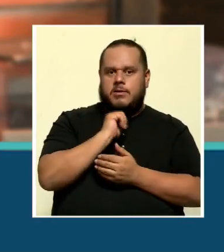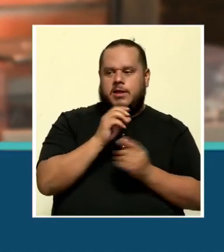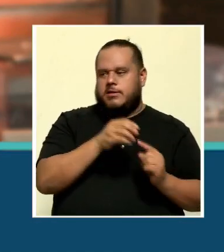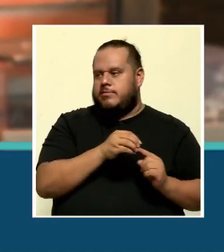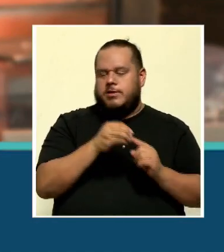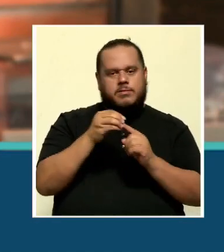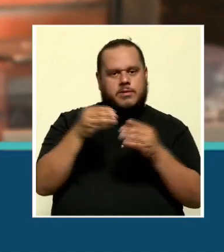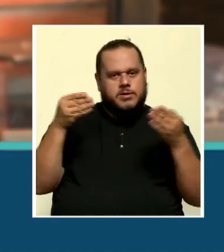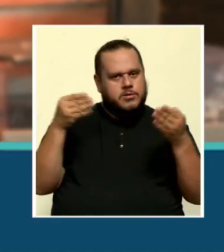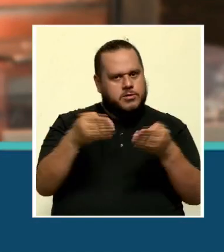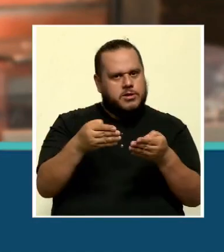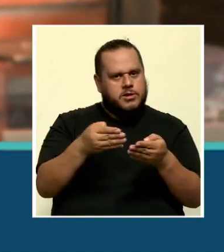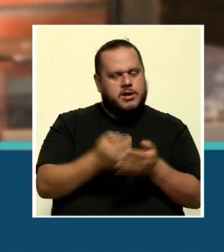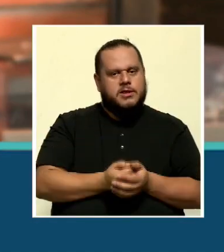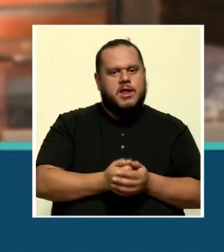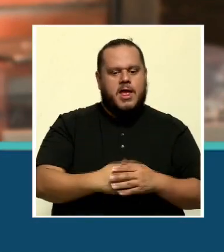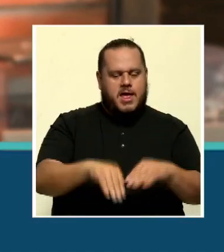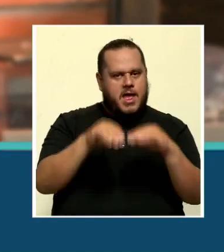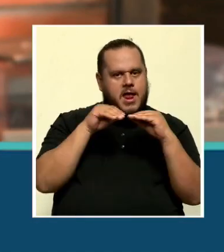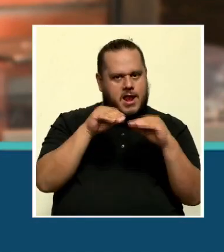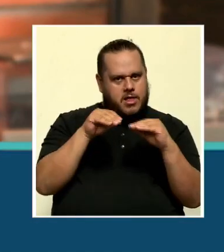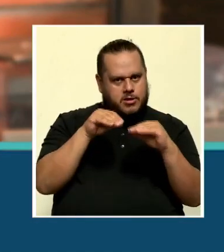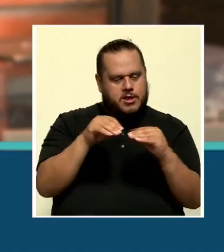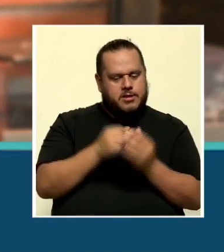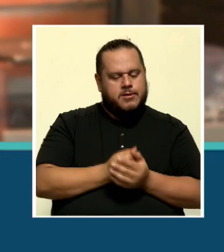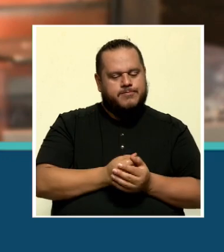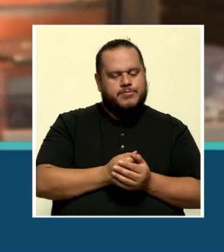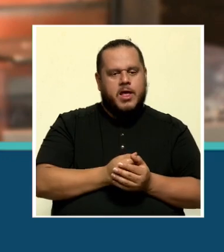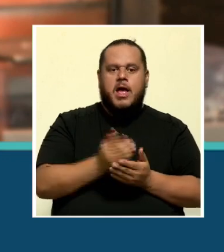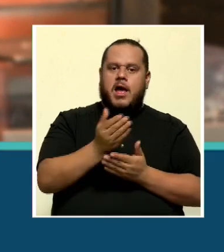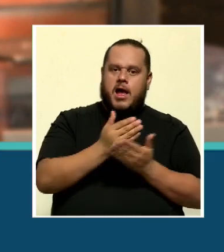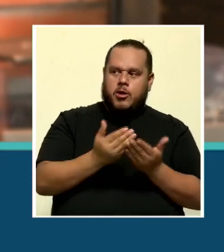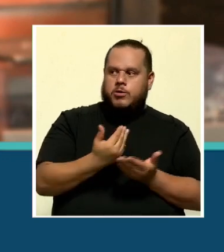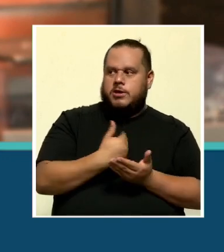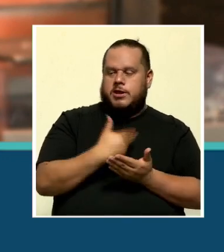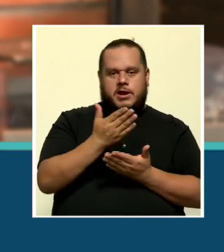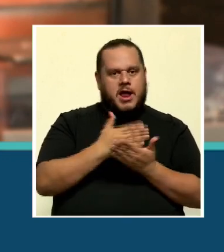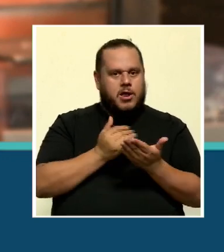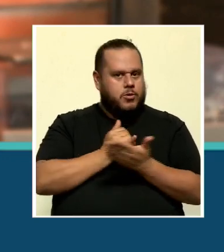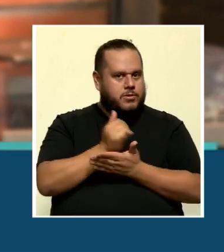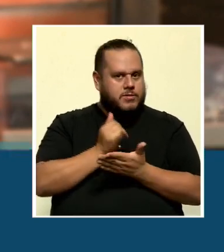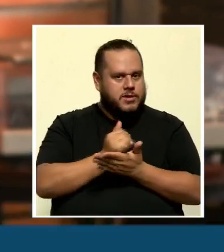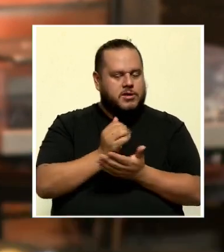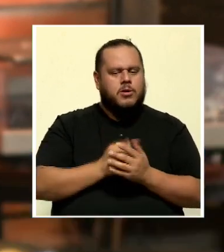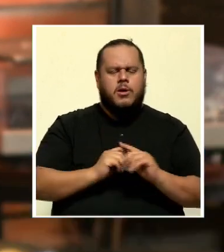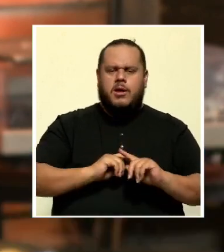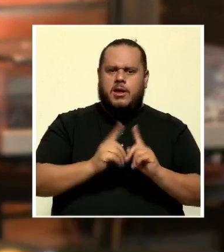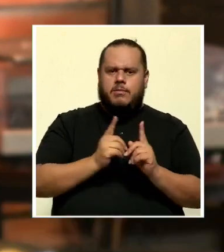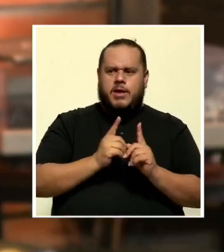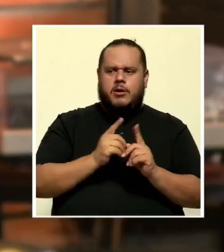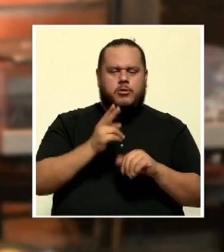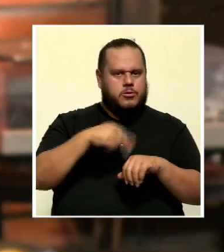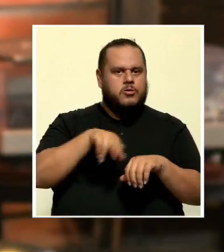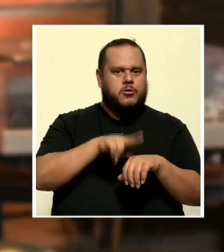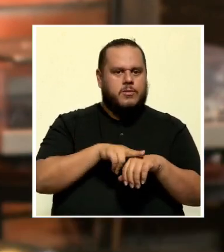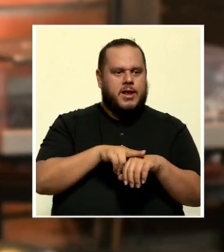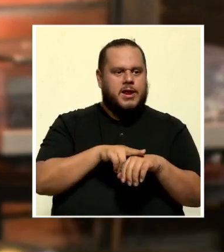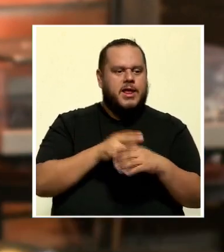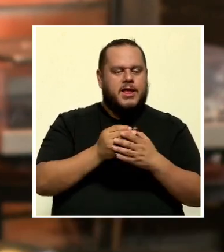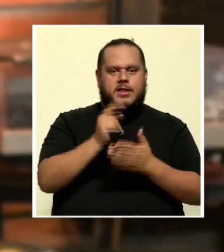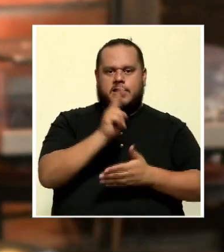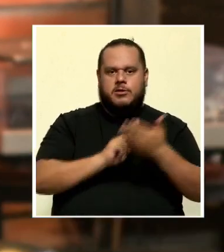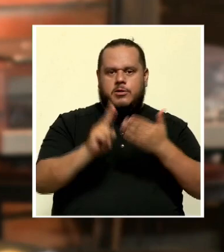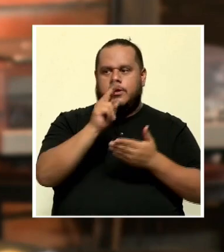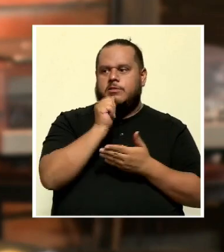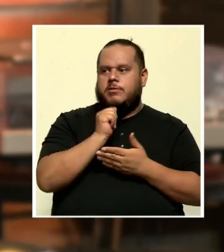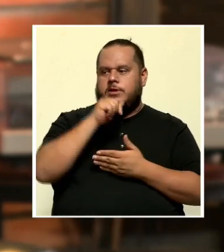principalmente concentradas en la docencia. Algunas tendrán algo de investigación, pero lo usual es que en las universidades